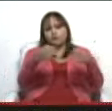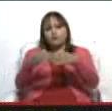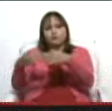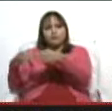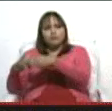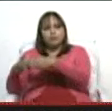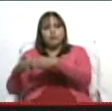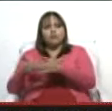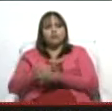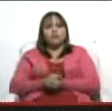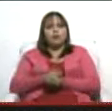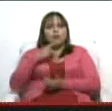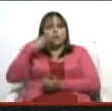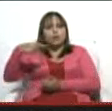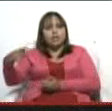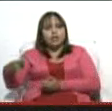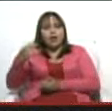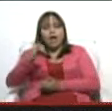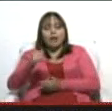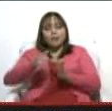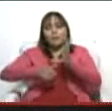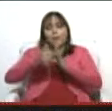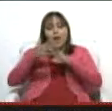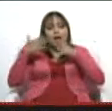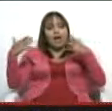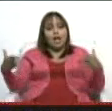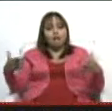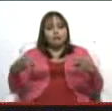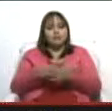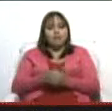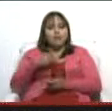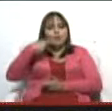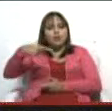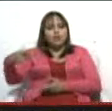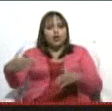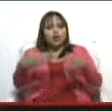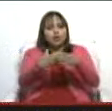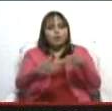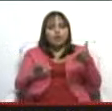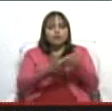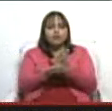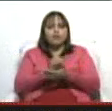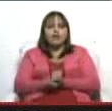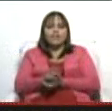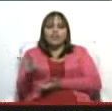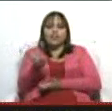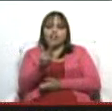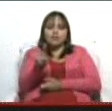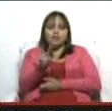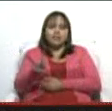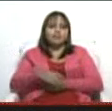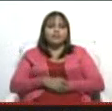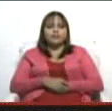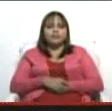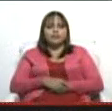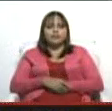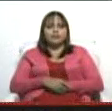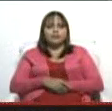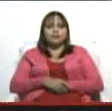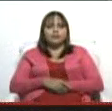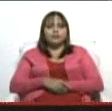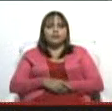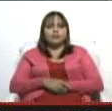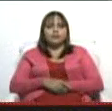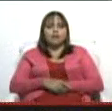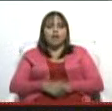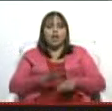que conforman el más amplio espectro político de la vida en Venezuela. Los 9 partidos